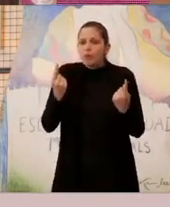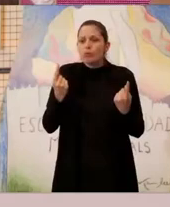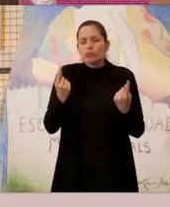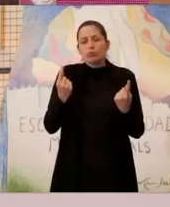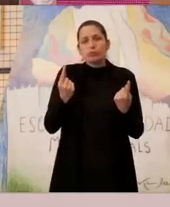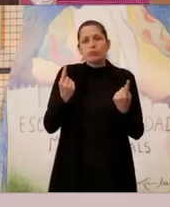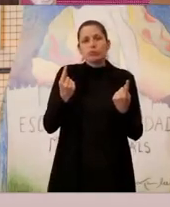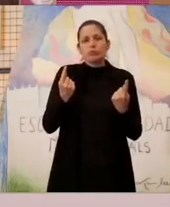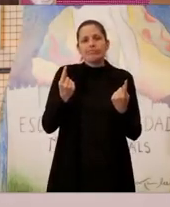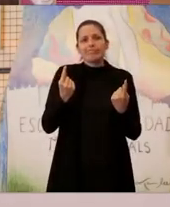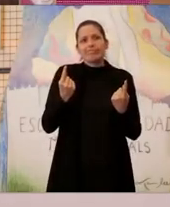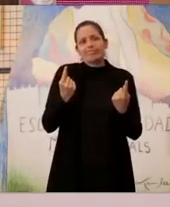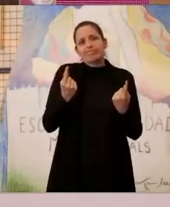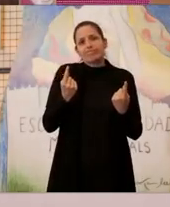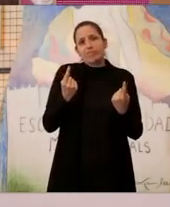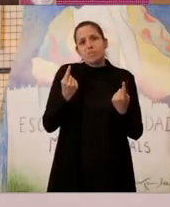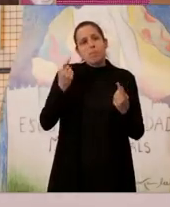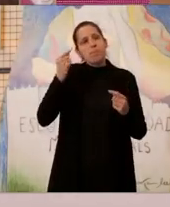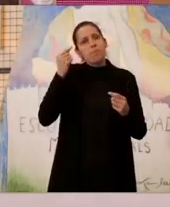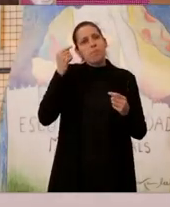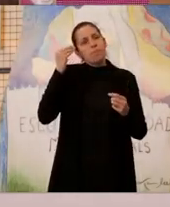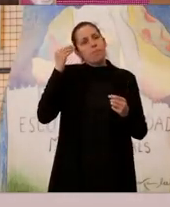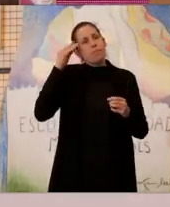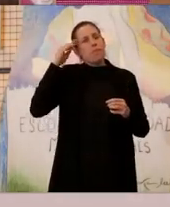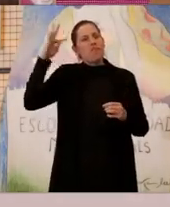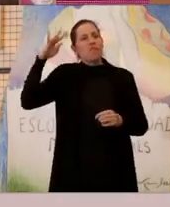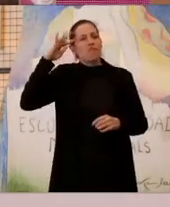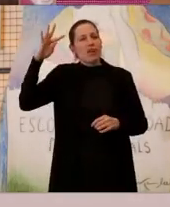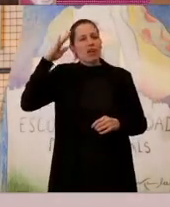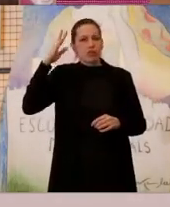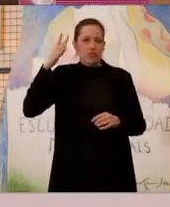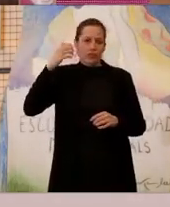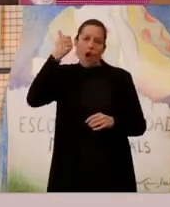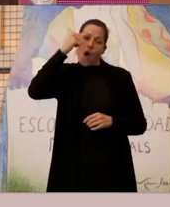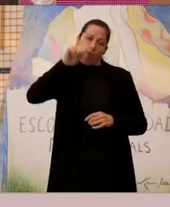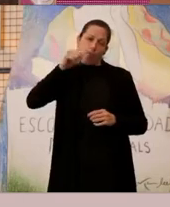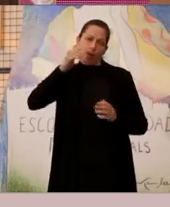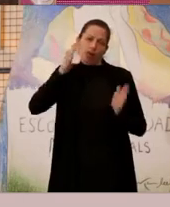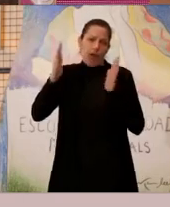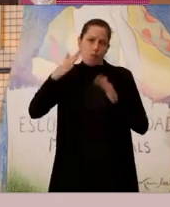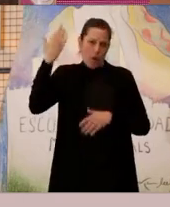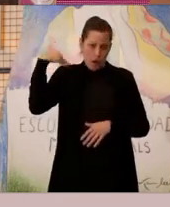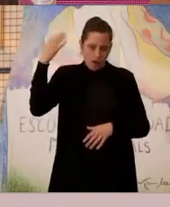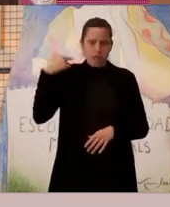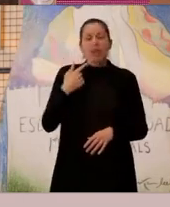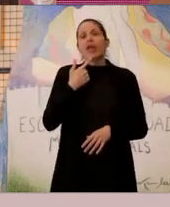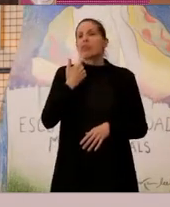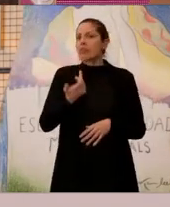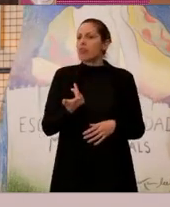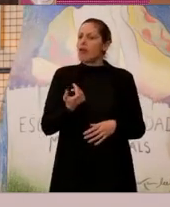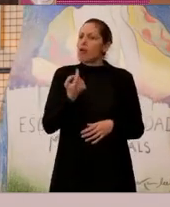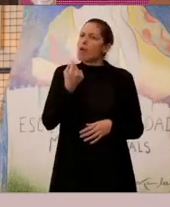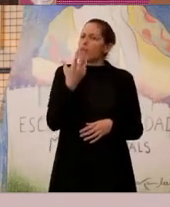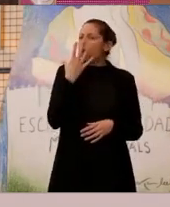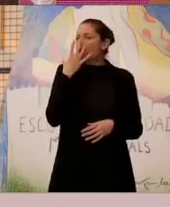de estos ilustres hombres de la época no que que dicen es un poco